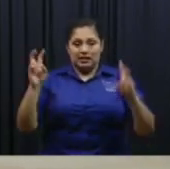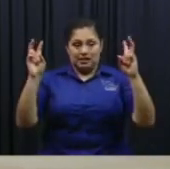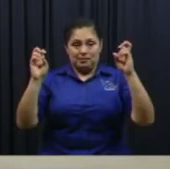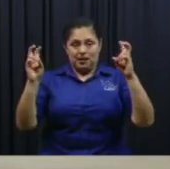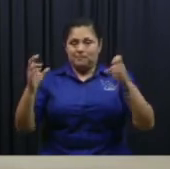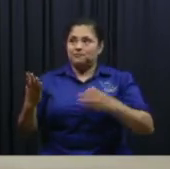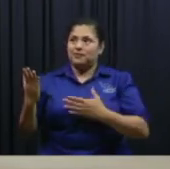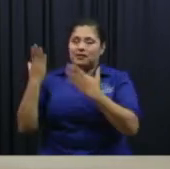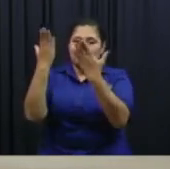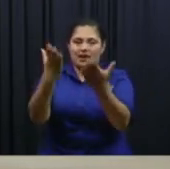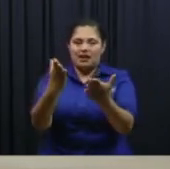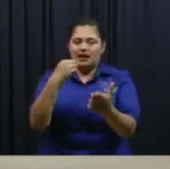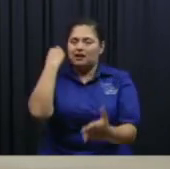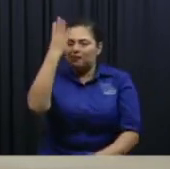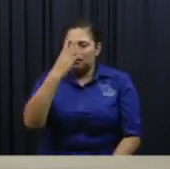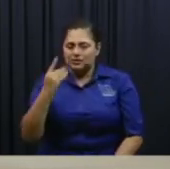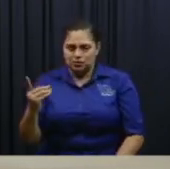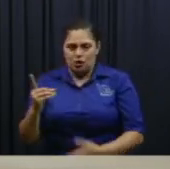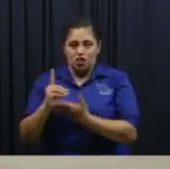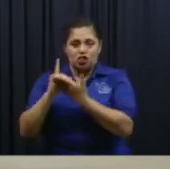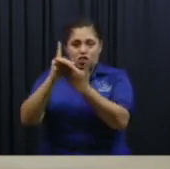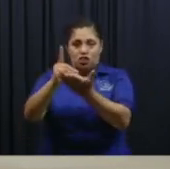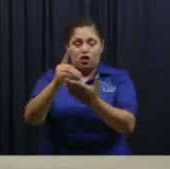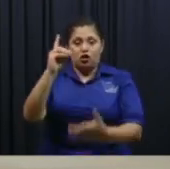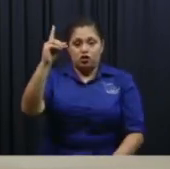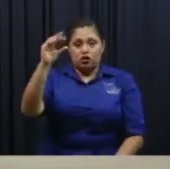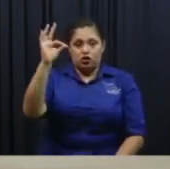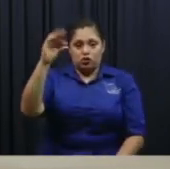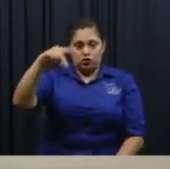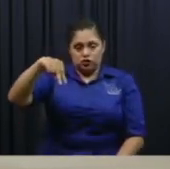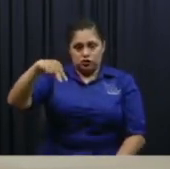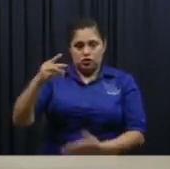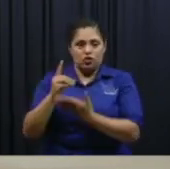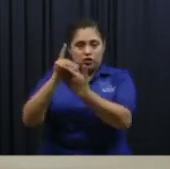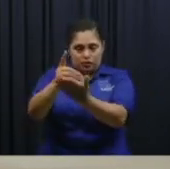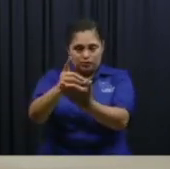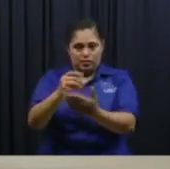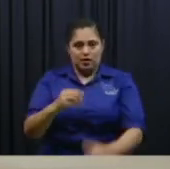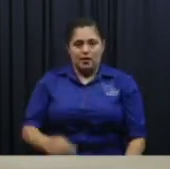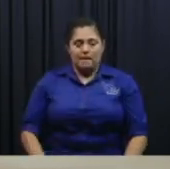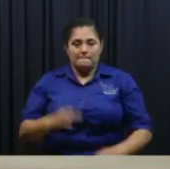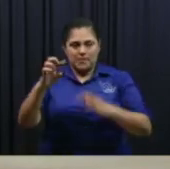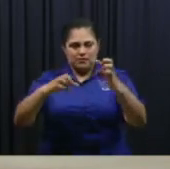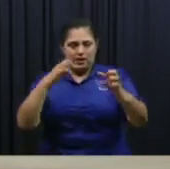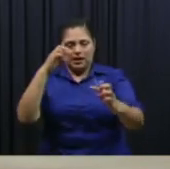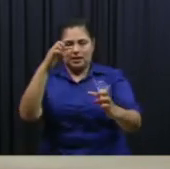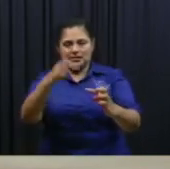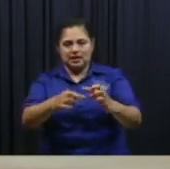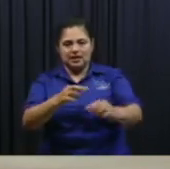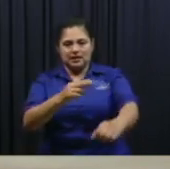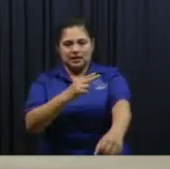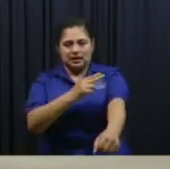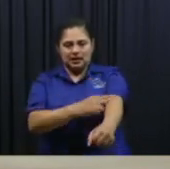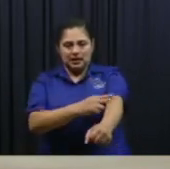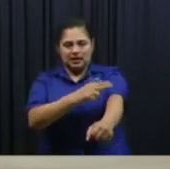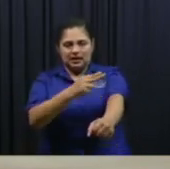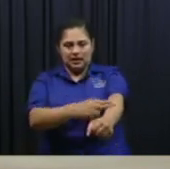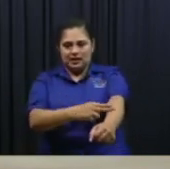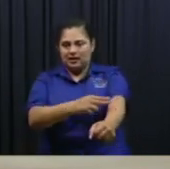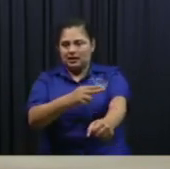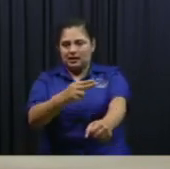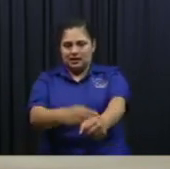divina ese don Perfecto esa herencia Dios siempre quiere dar más y más y más y más y